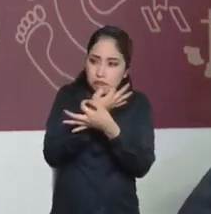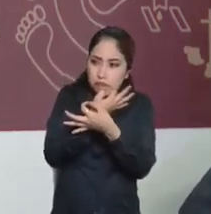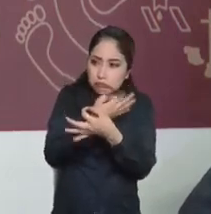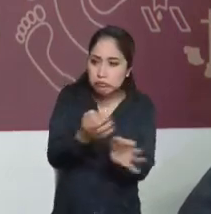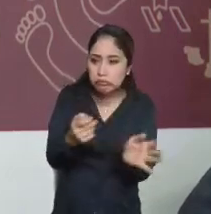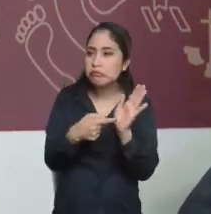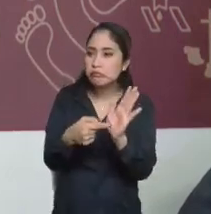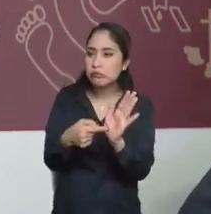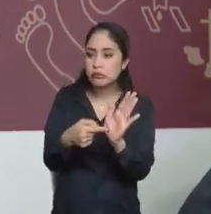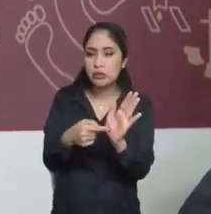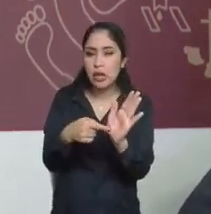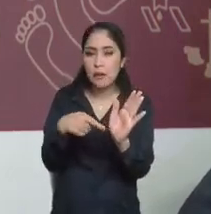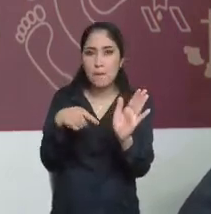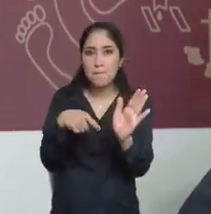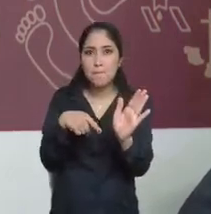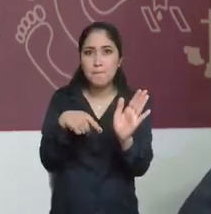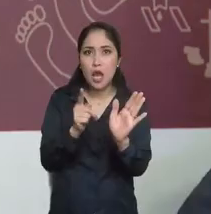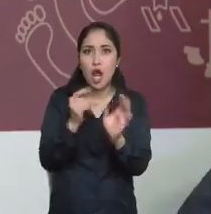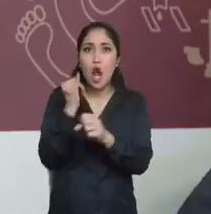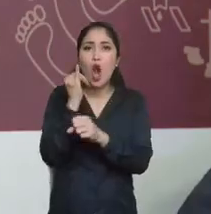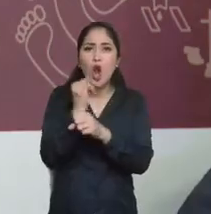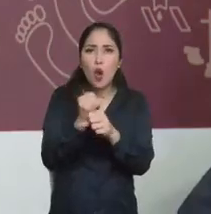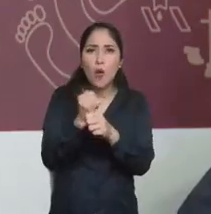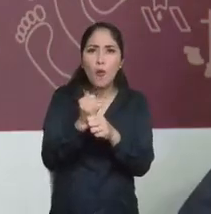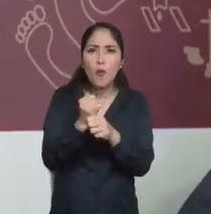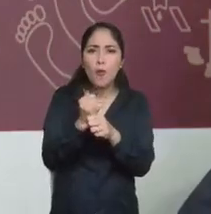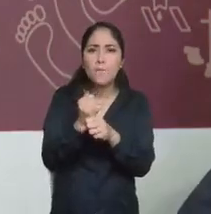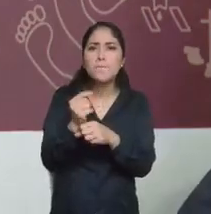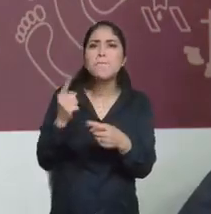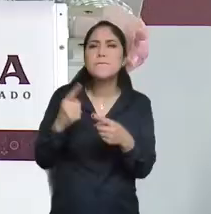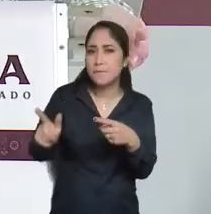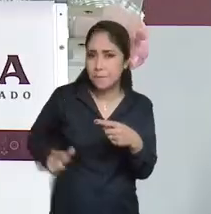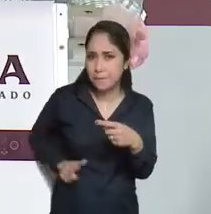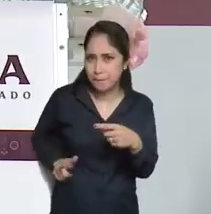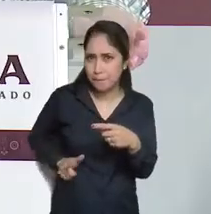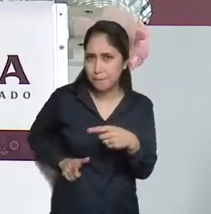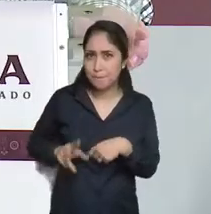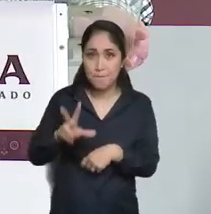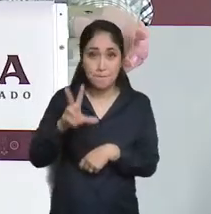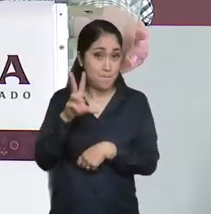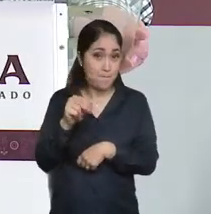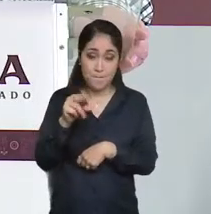No lo hace exactamente el gobierno, lo tienen que hacer las instancias de revisión de cuentas.